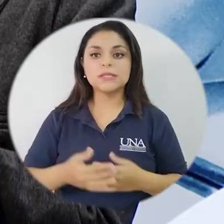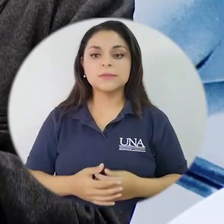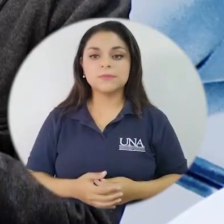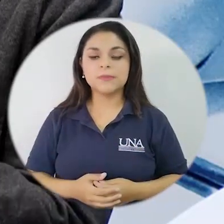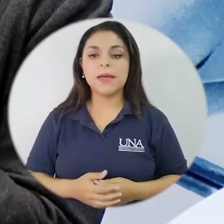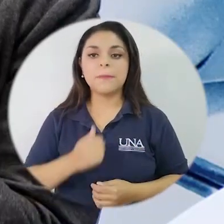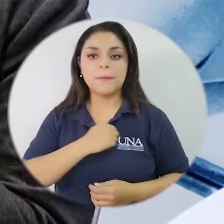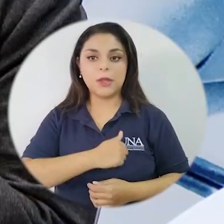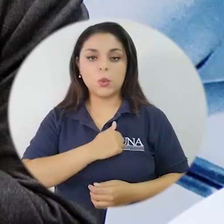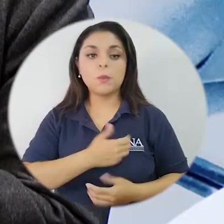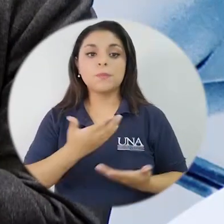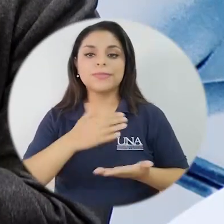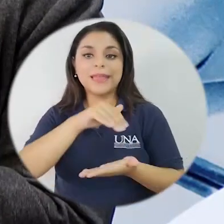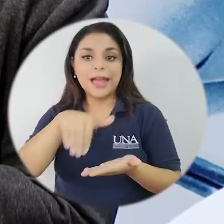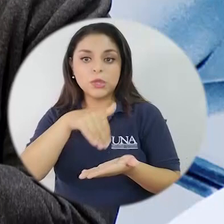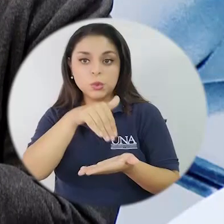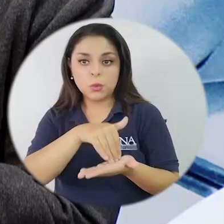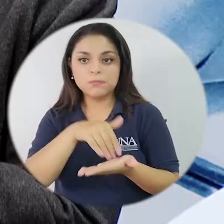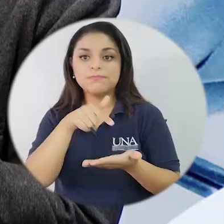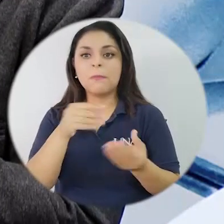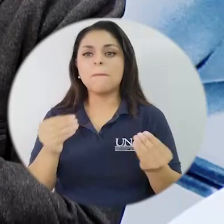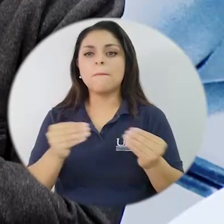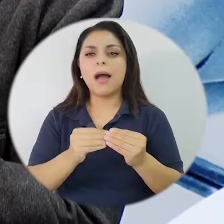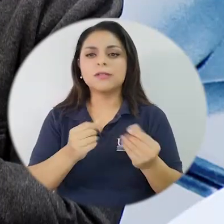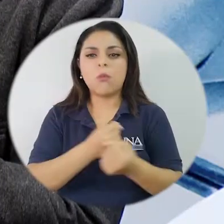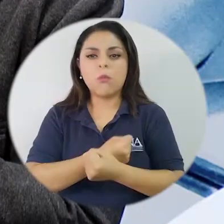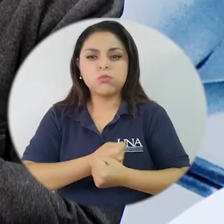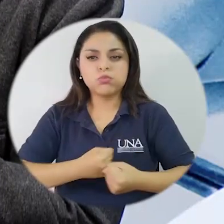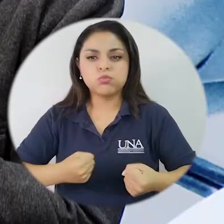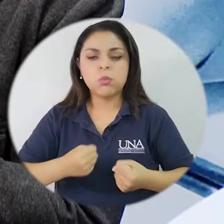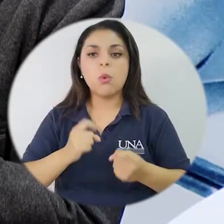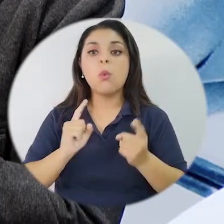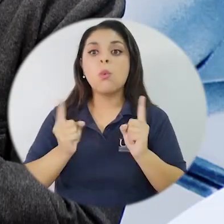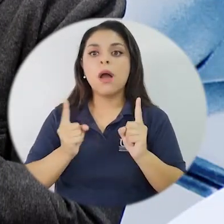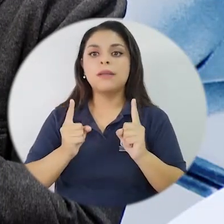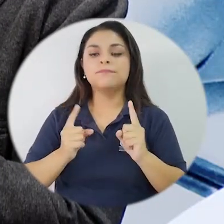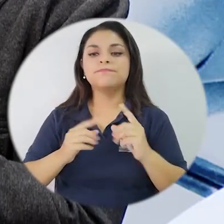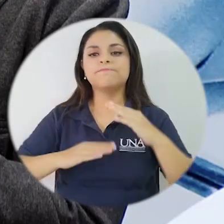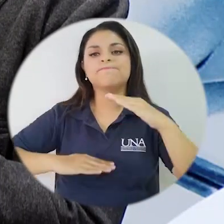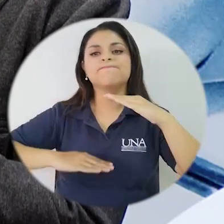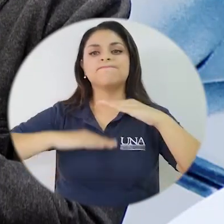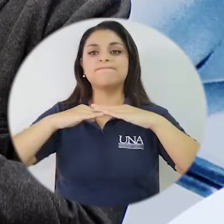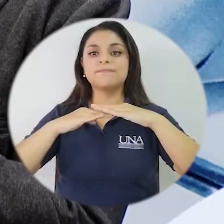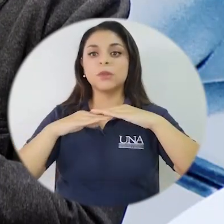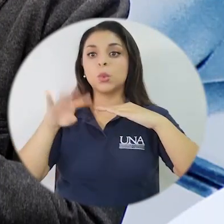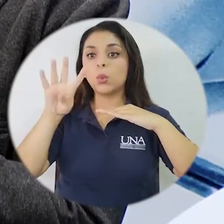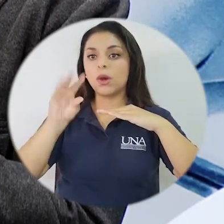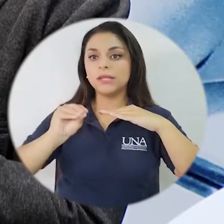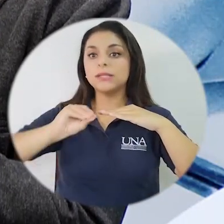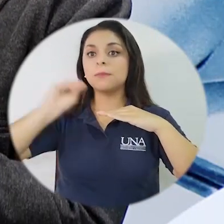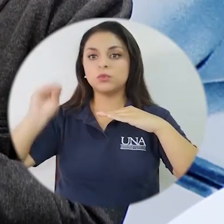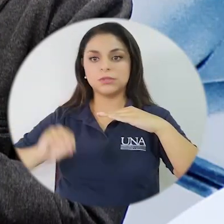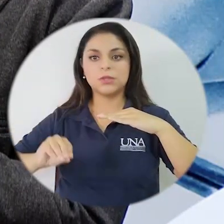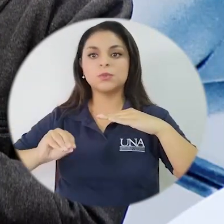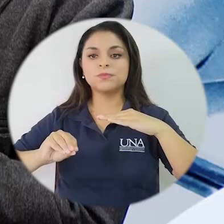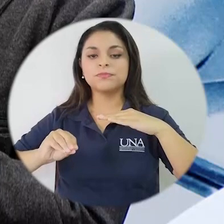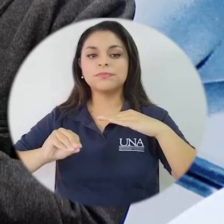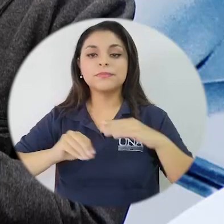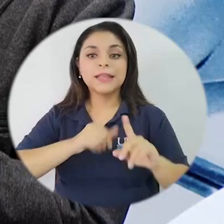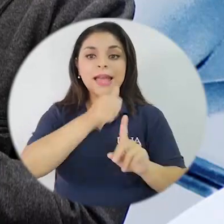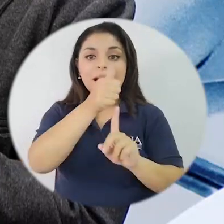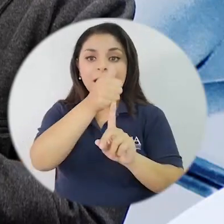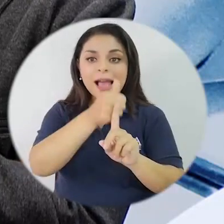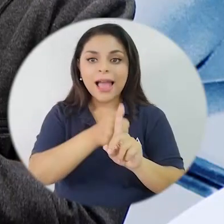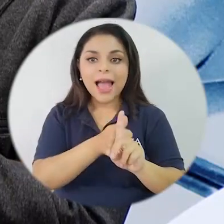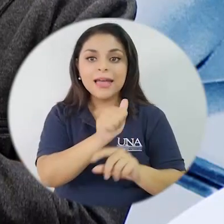esto, el cantón que más sobrepeso y obesidad presentó llegaba hasta un 40%. Entonces, de cada